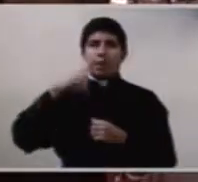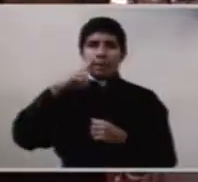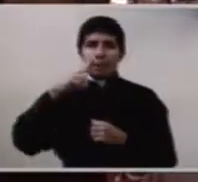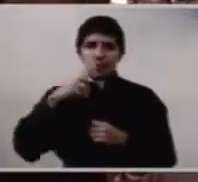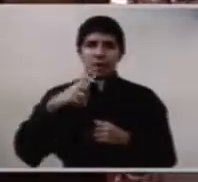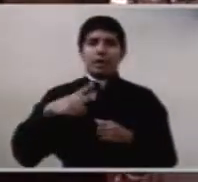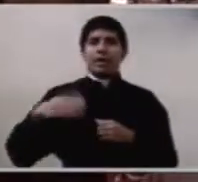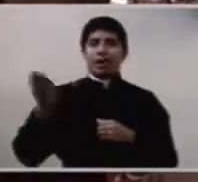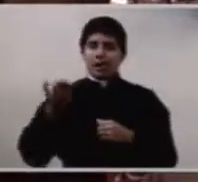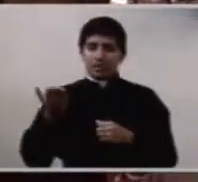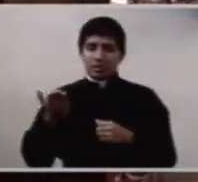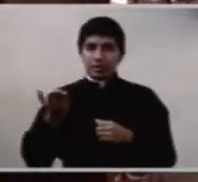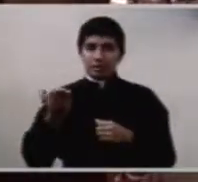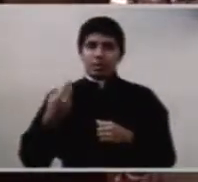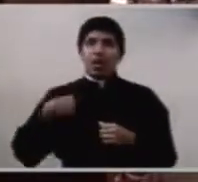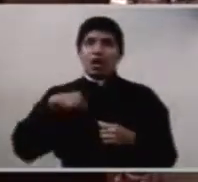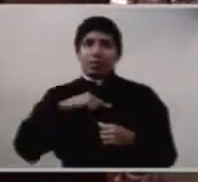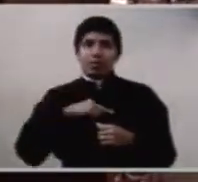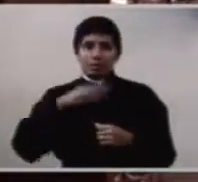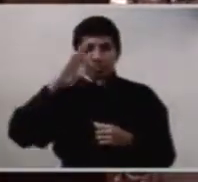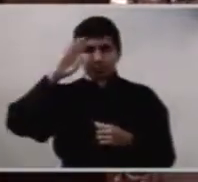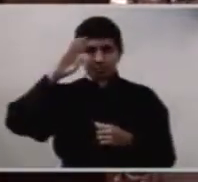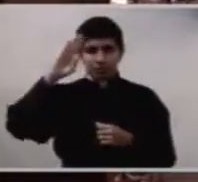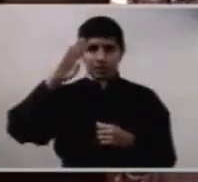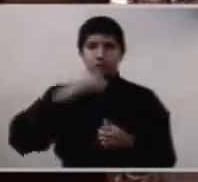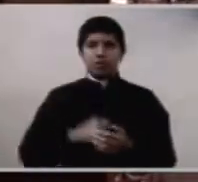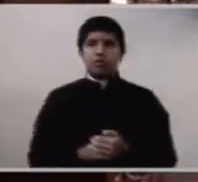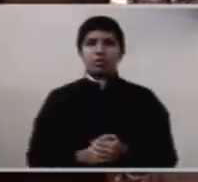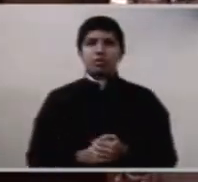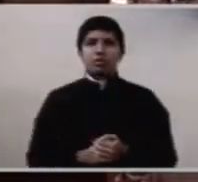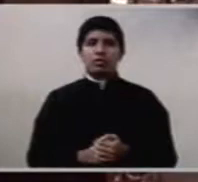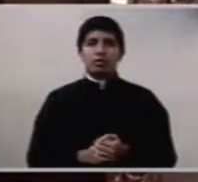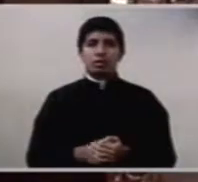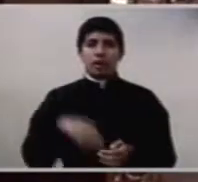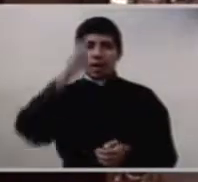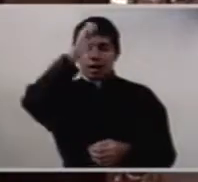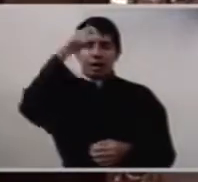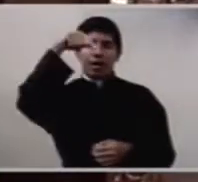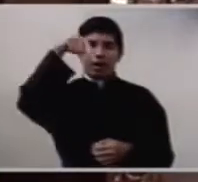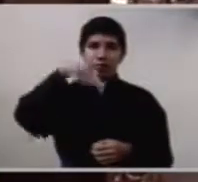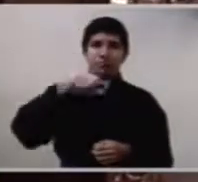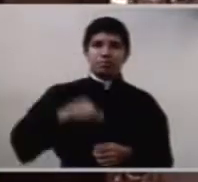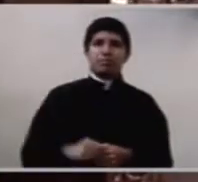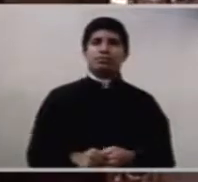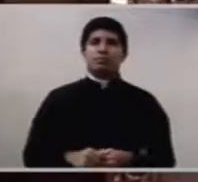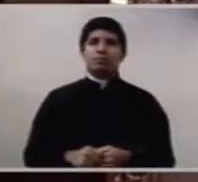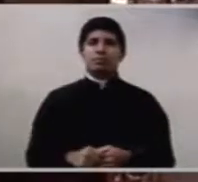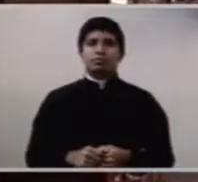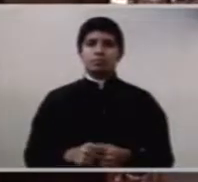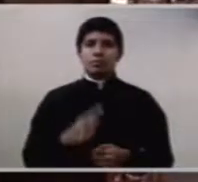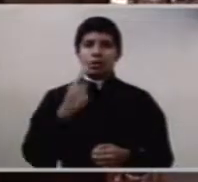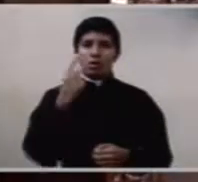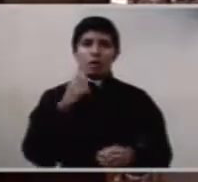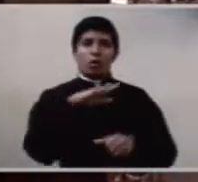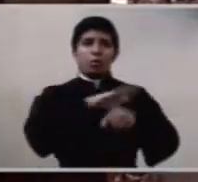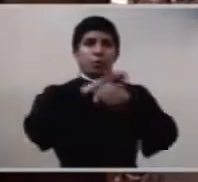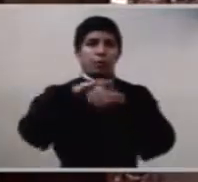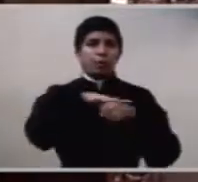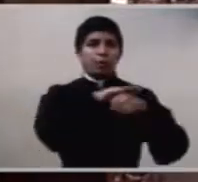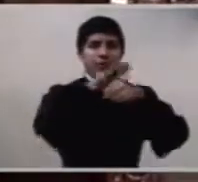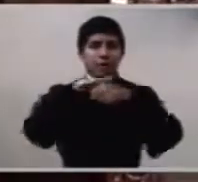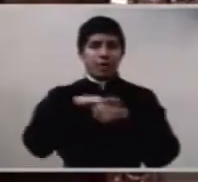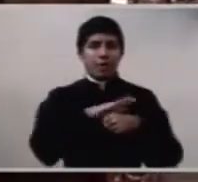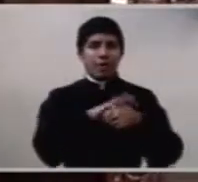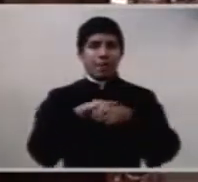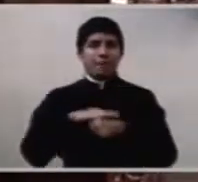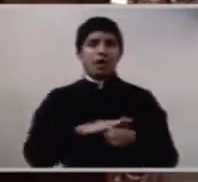pide. Y nuestro Señor remata el Evangelio de este domingo con un llamado que le